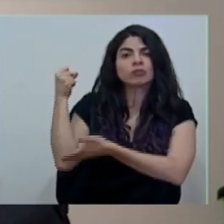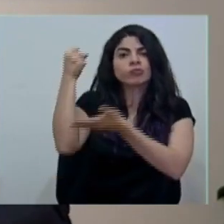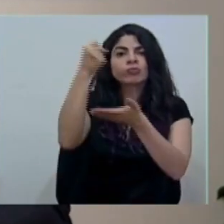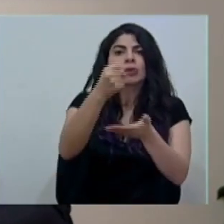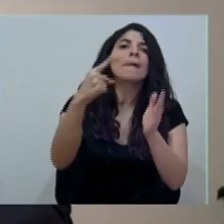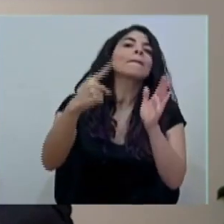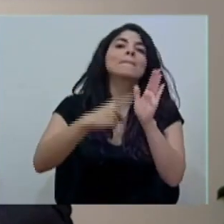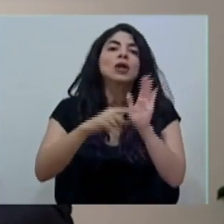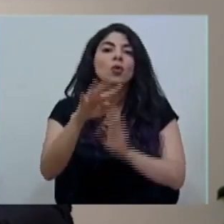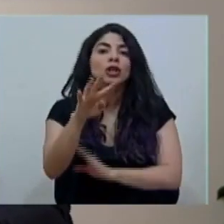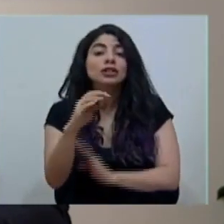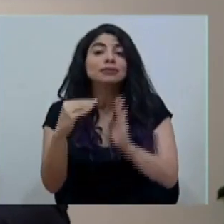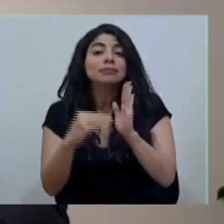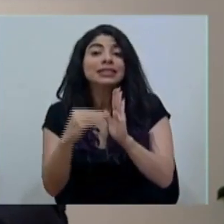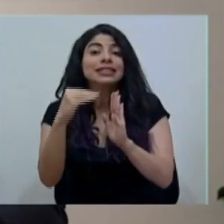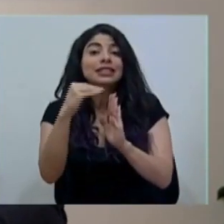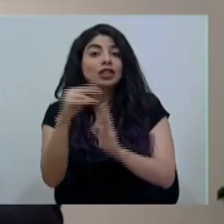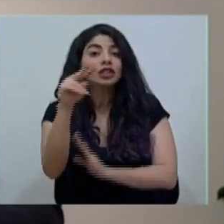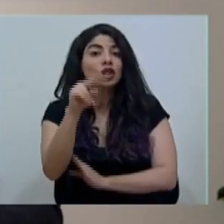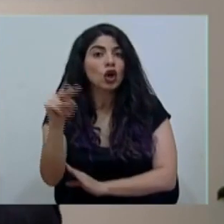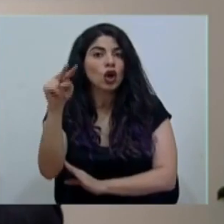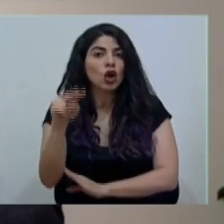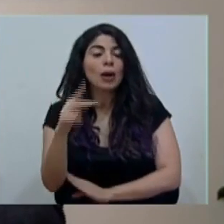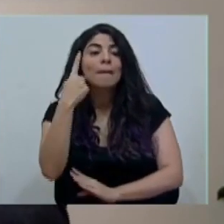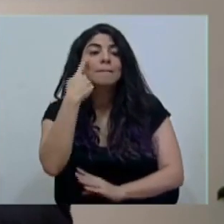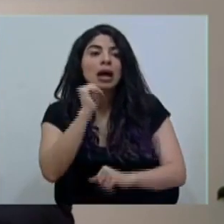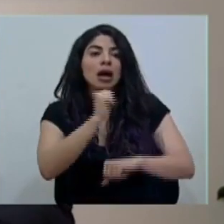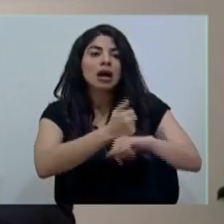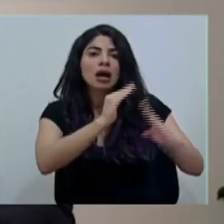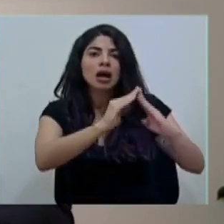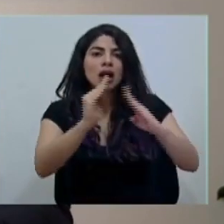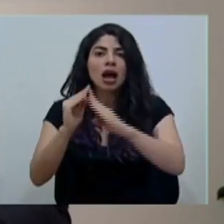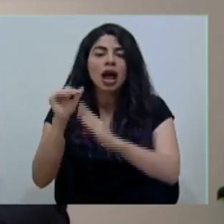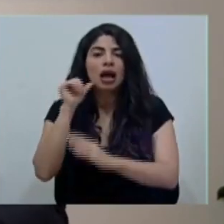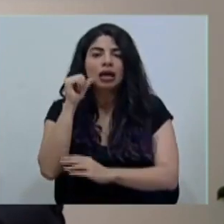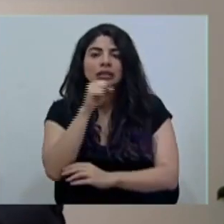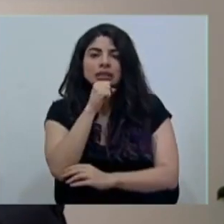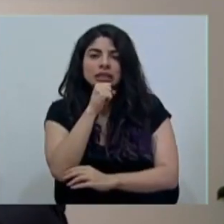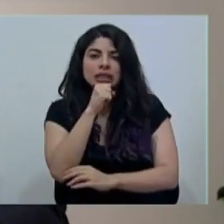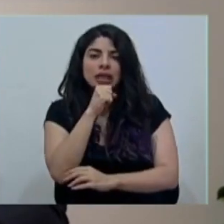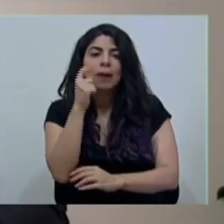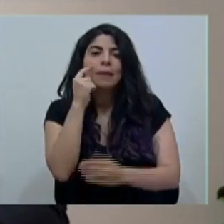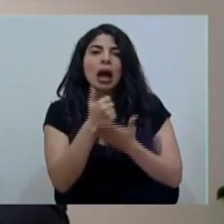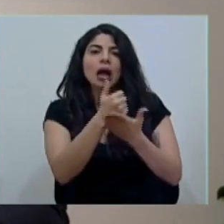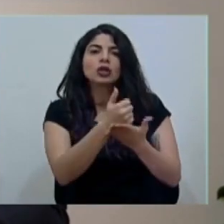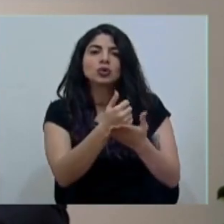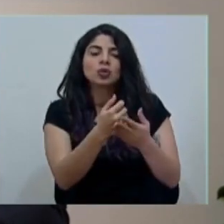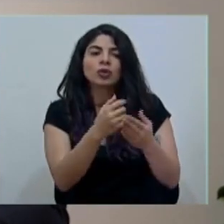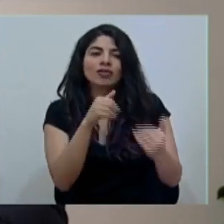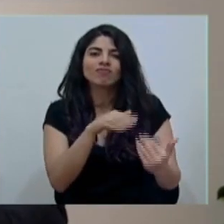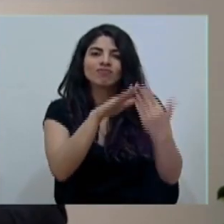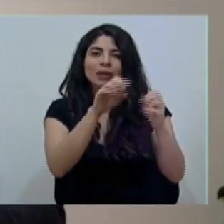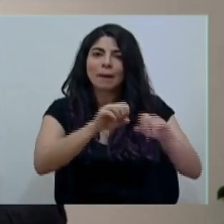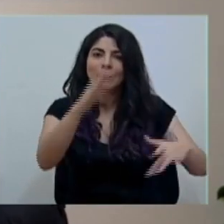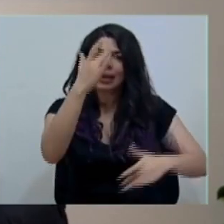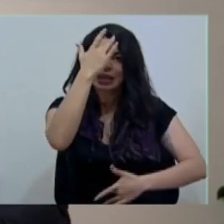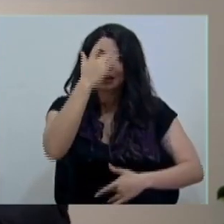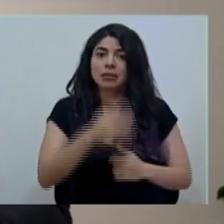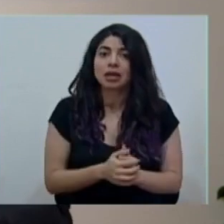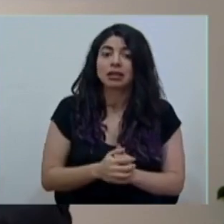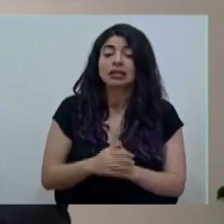.400 millones de colones para hogares de ancianos para enfrentar el impacto de la pandemia. Los